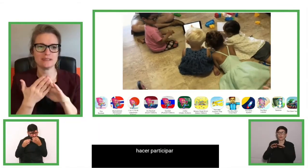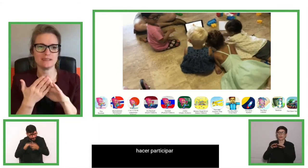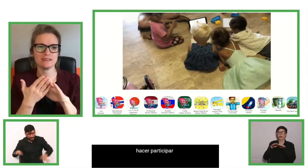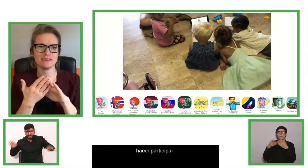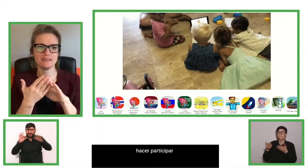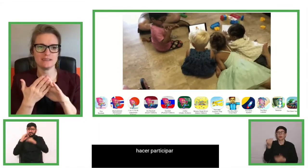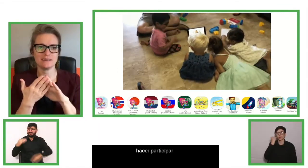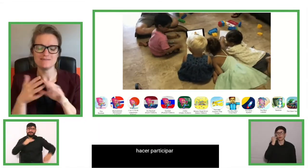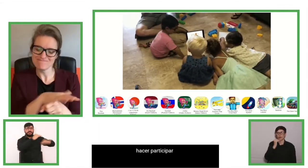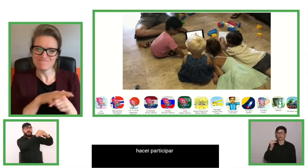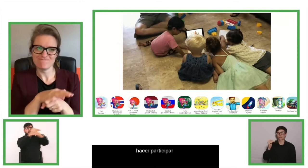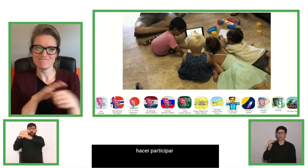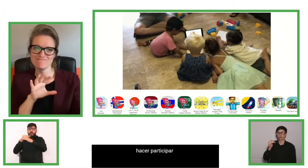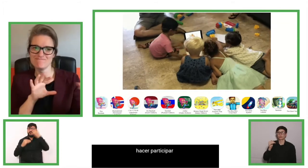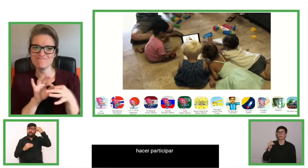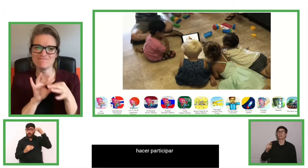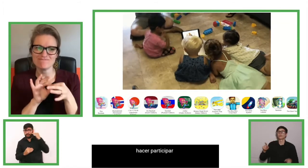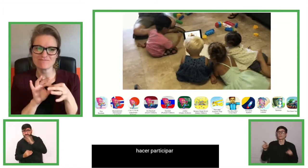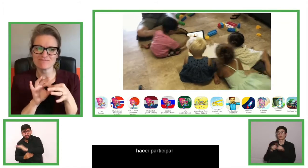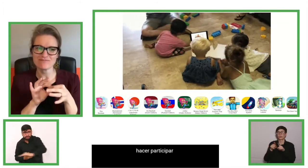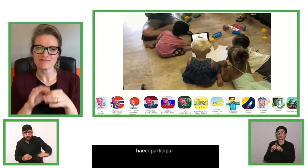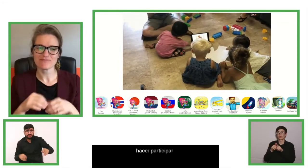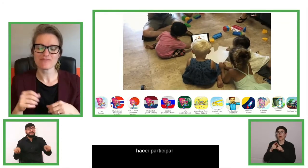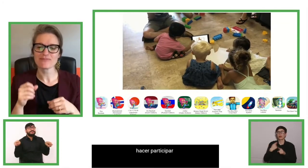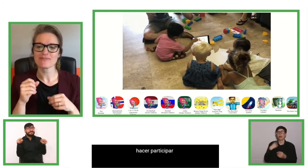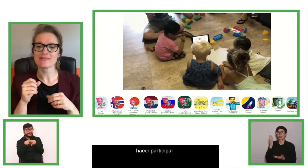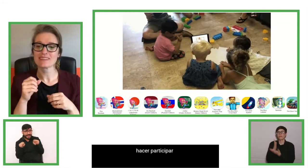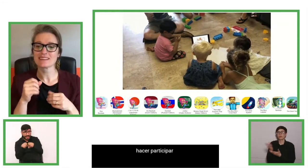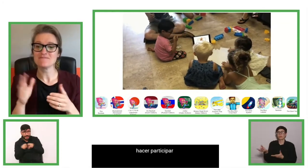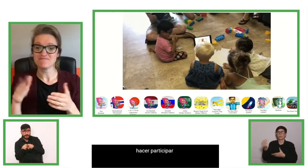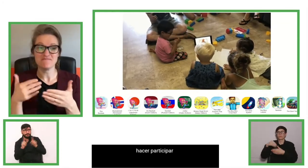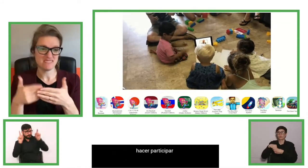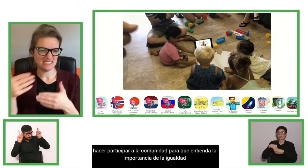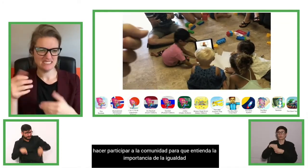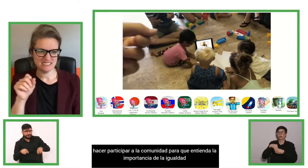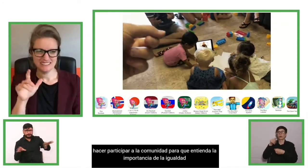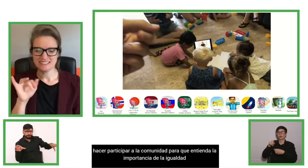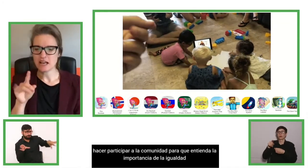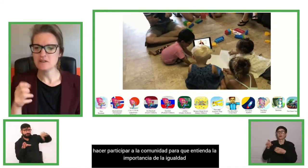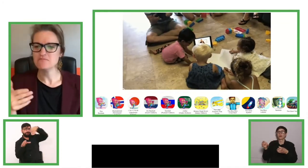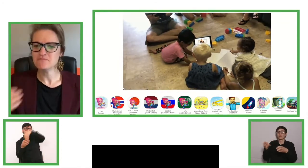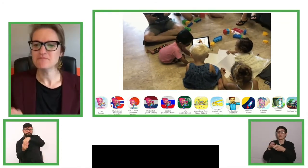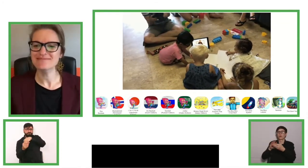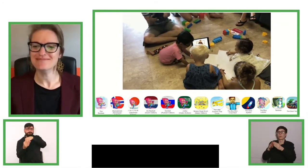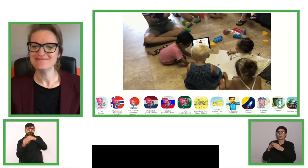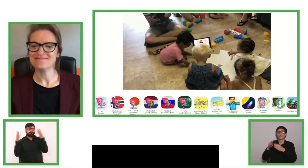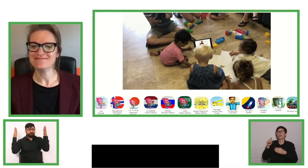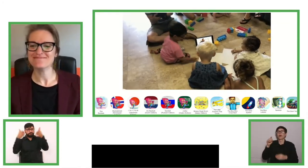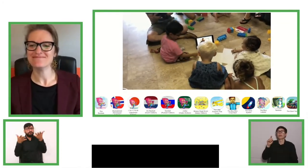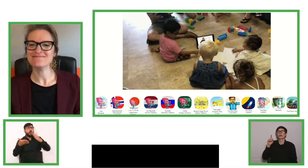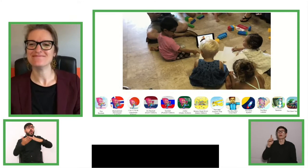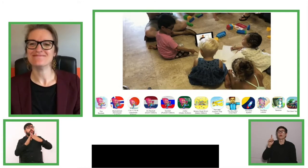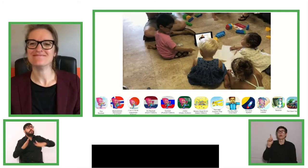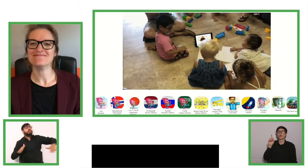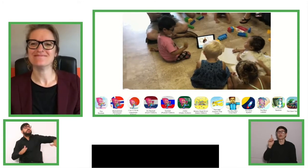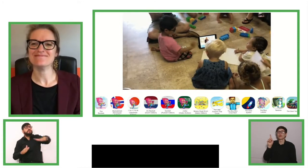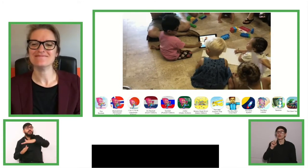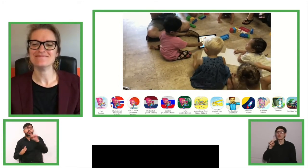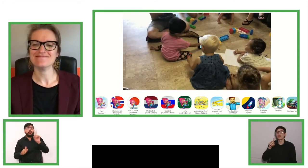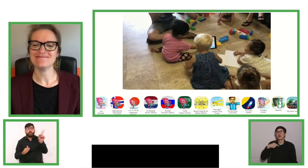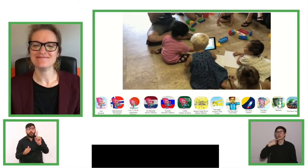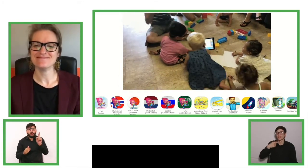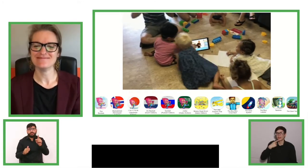los niños. También tenemos que involucrar a las comunidades no oyentes locales cuando estamos trabajando en estos proyectos. La